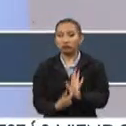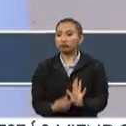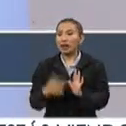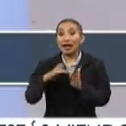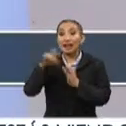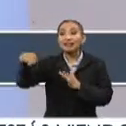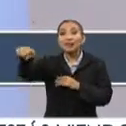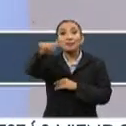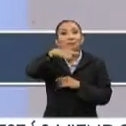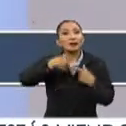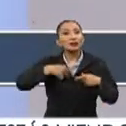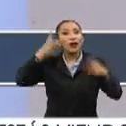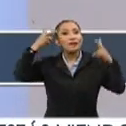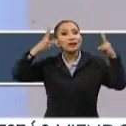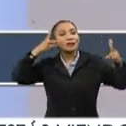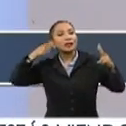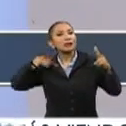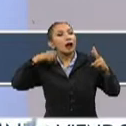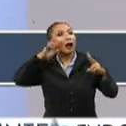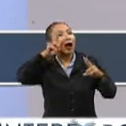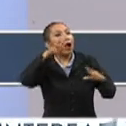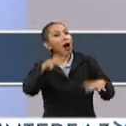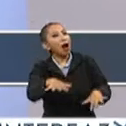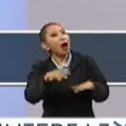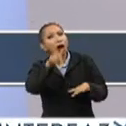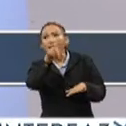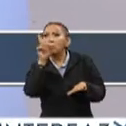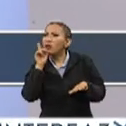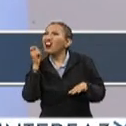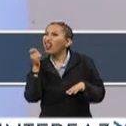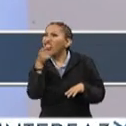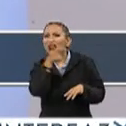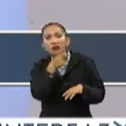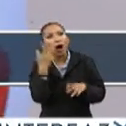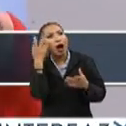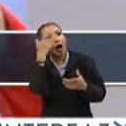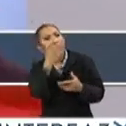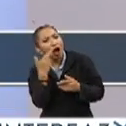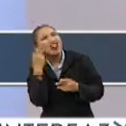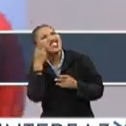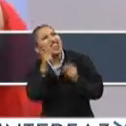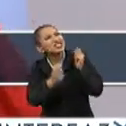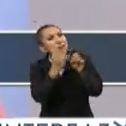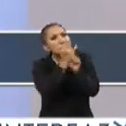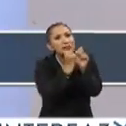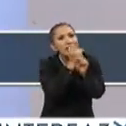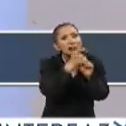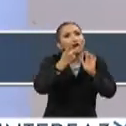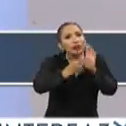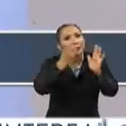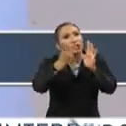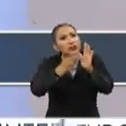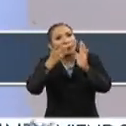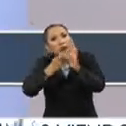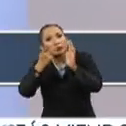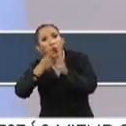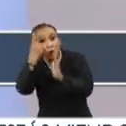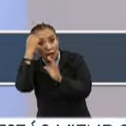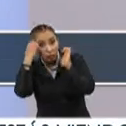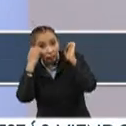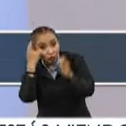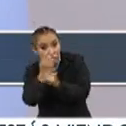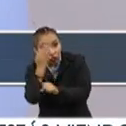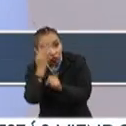al público que nos ha visitado, como un personaje que de verdad merece ser revisado una siguiente y una siguiente vez, no lo agotas con una